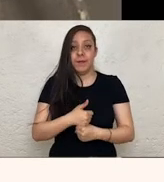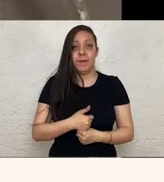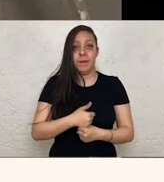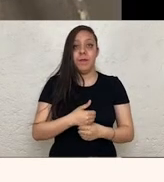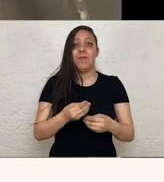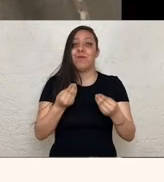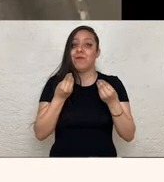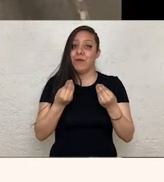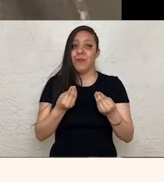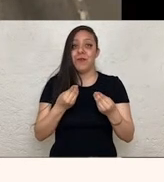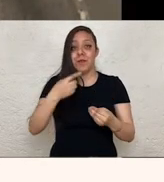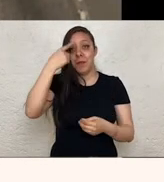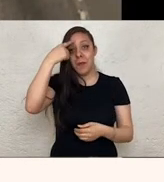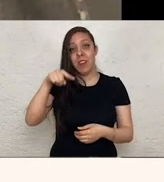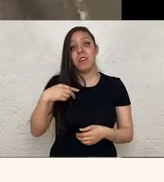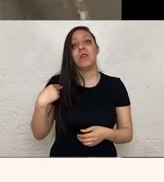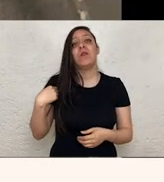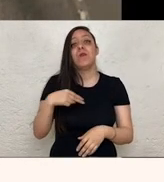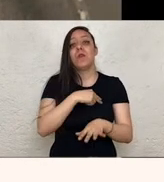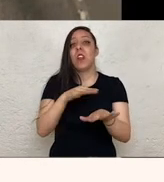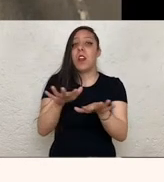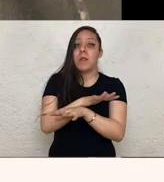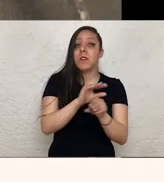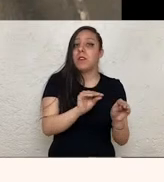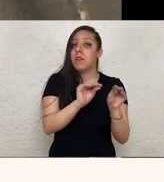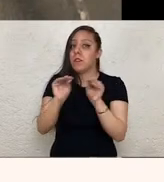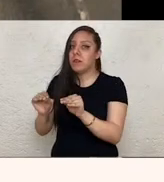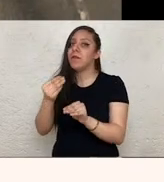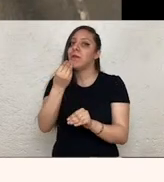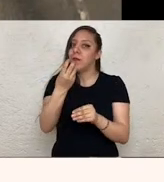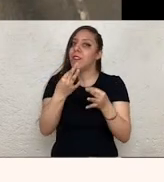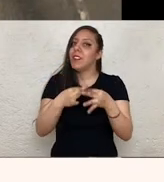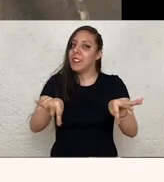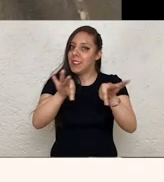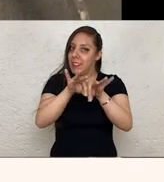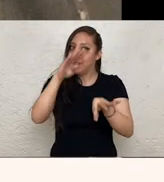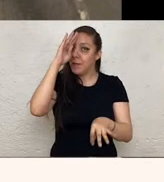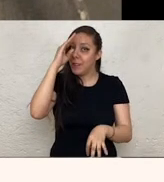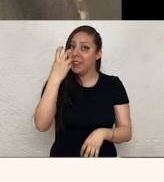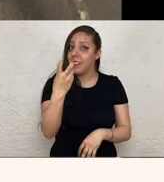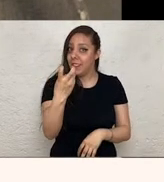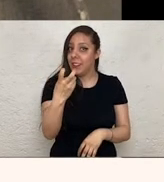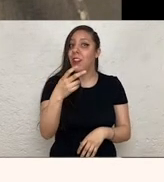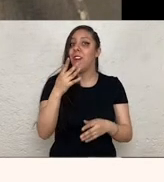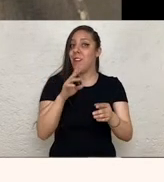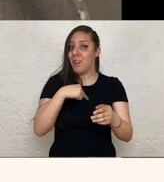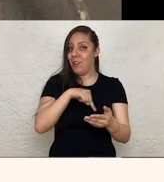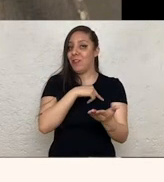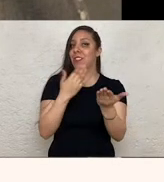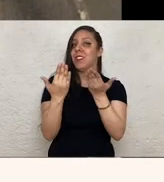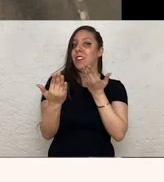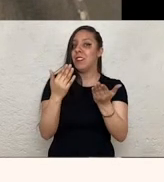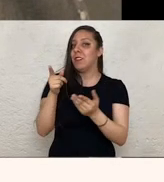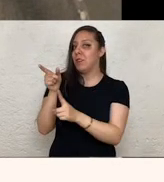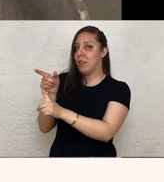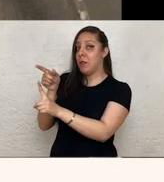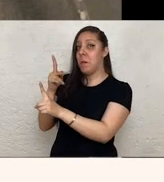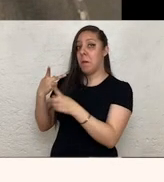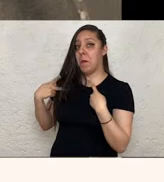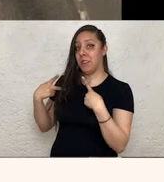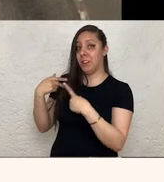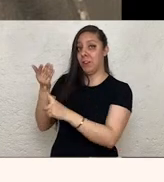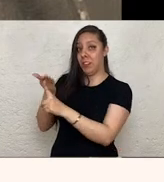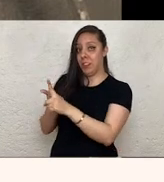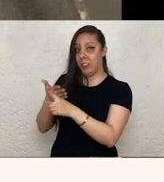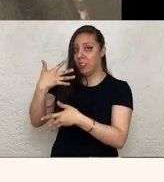que estaban experimentando. Y quizás vale la pena pensar en ellas cuando estamos pensando en la pobre Malinsina a la edad